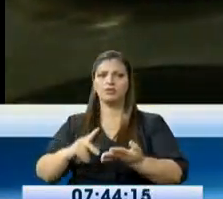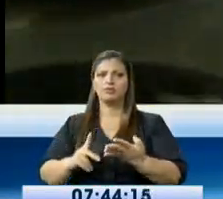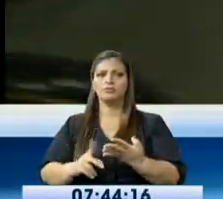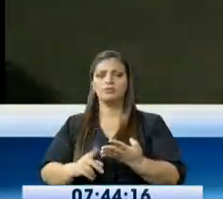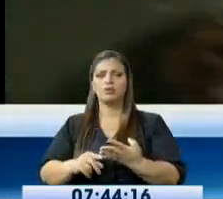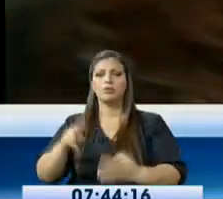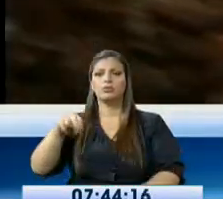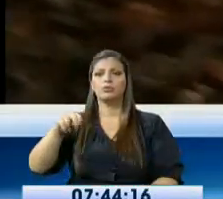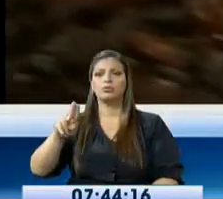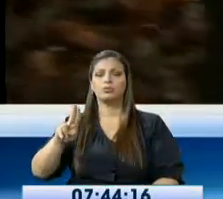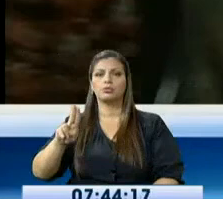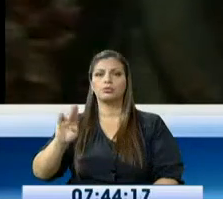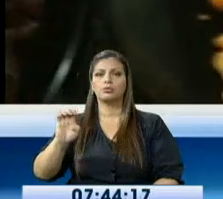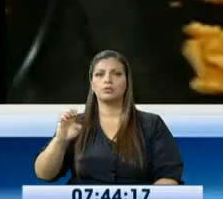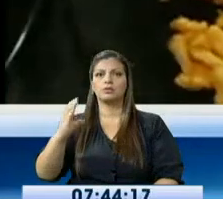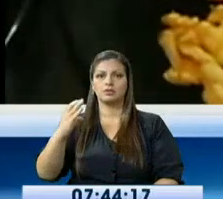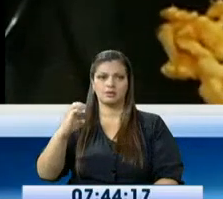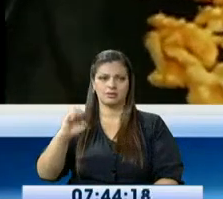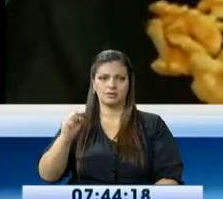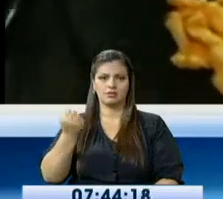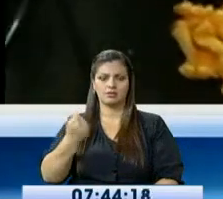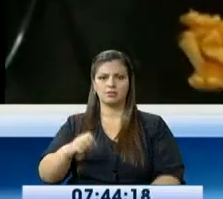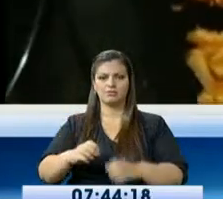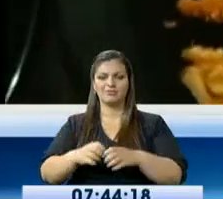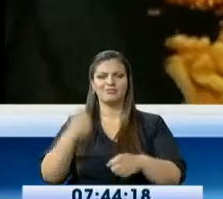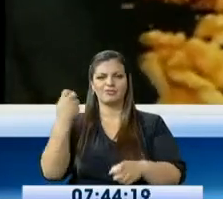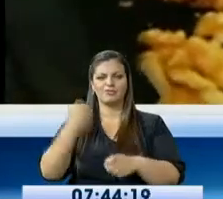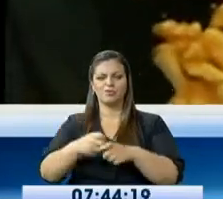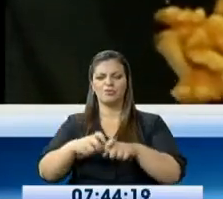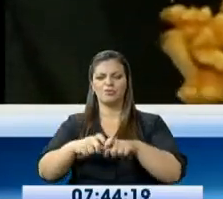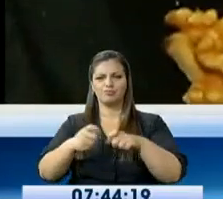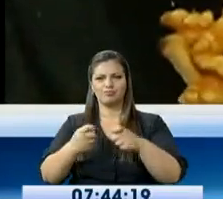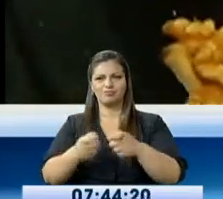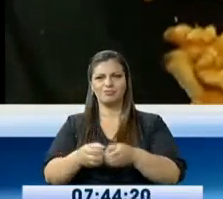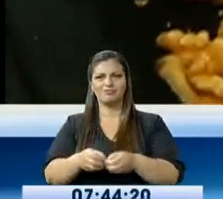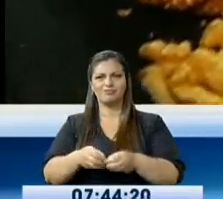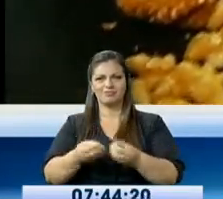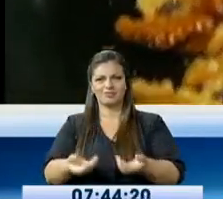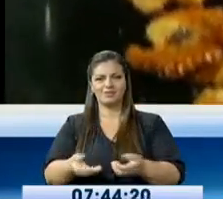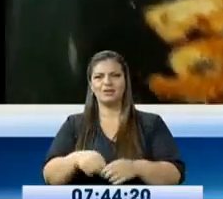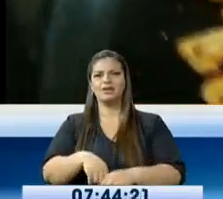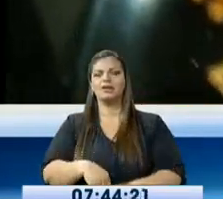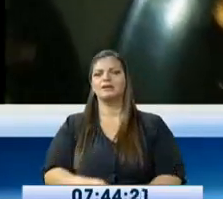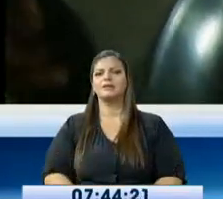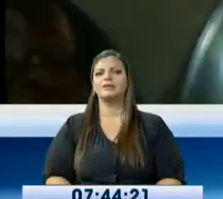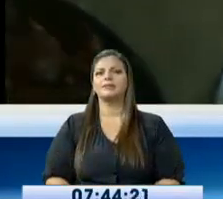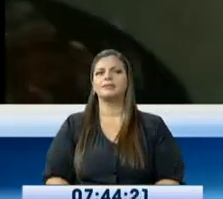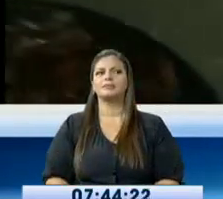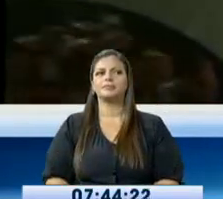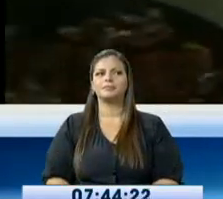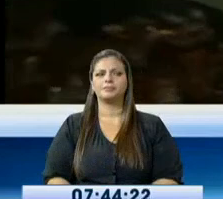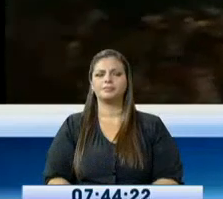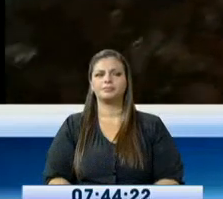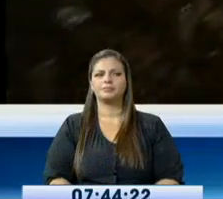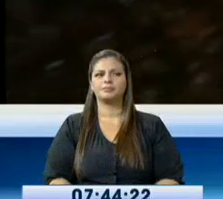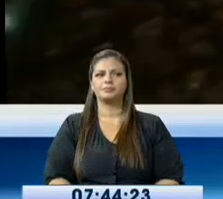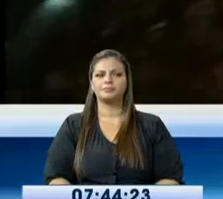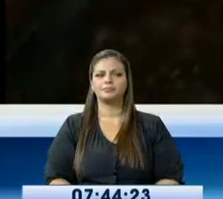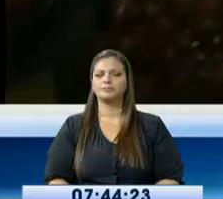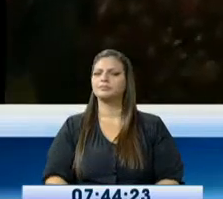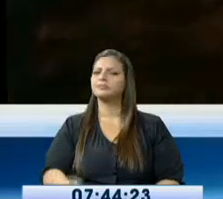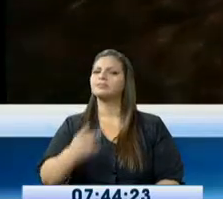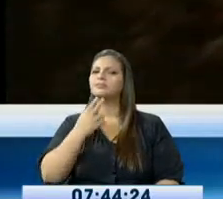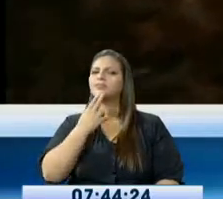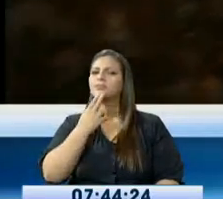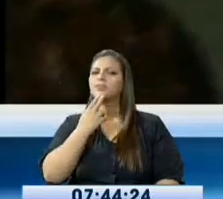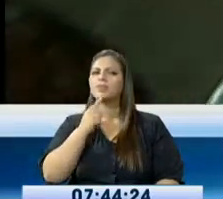nueces. Así obtengo un poco más de calidad en nuestro panetone o pan de Pascua, que nosotros lo llamamos de aquí, ¿no? Y para resaltar un poquito más del sabor, un